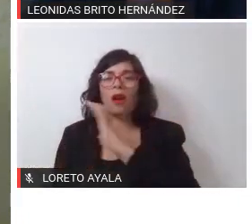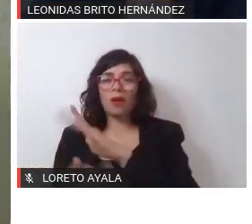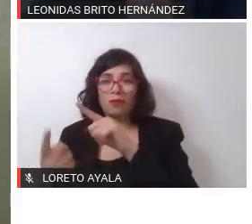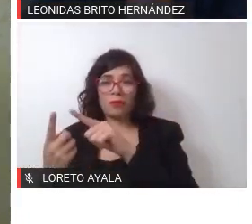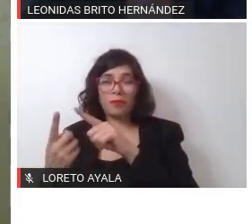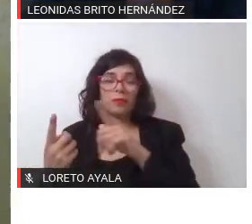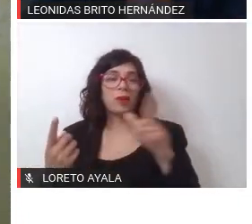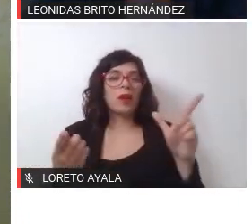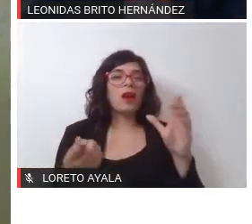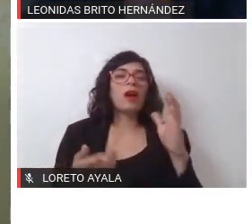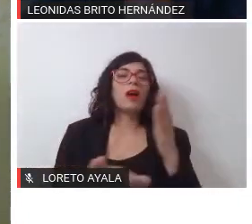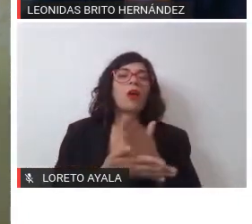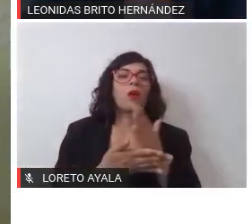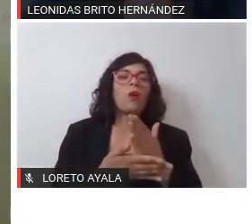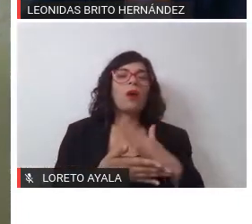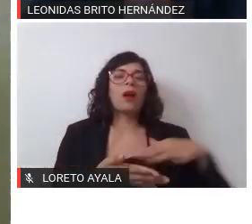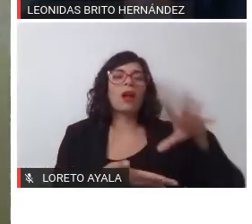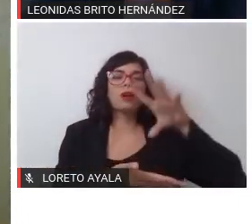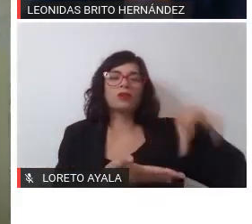escuelas urbanas?